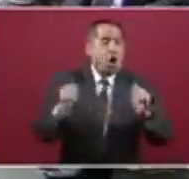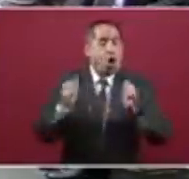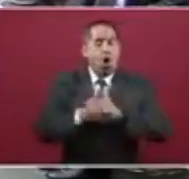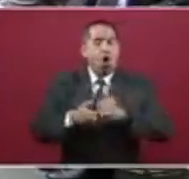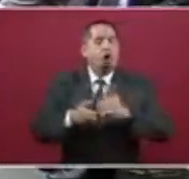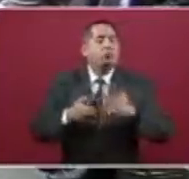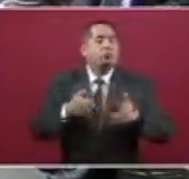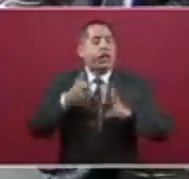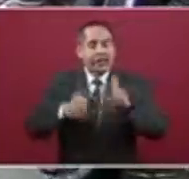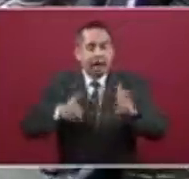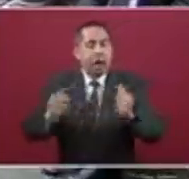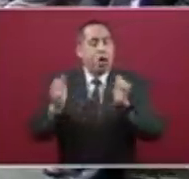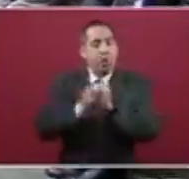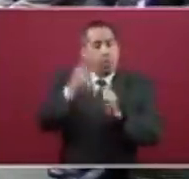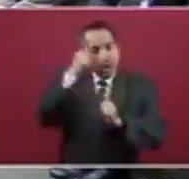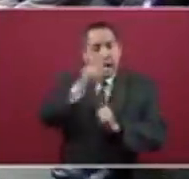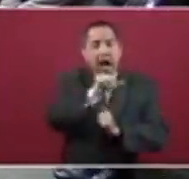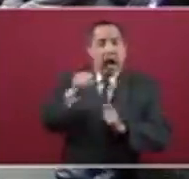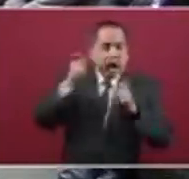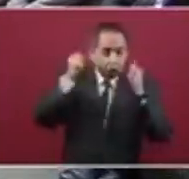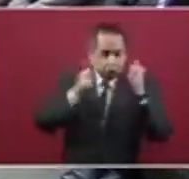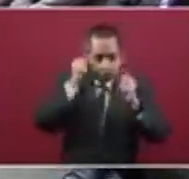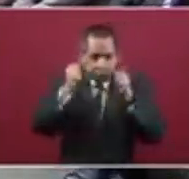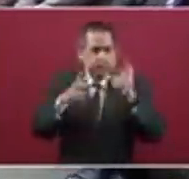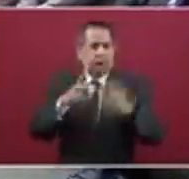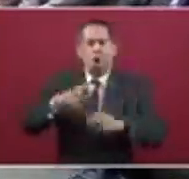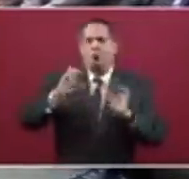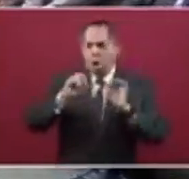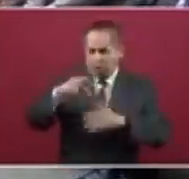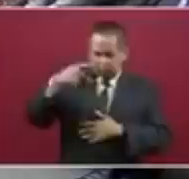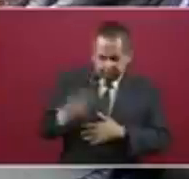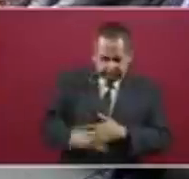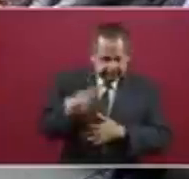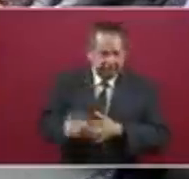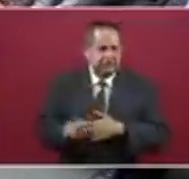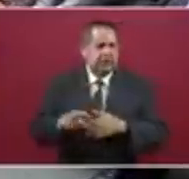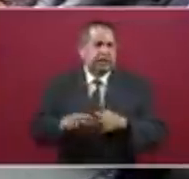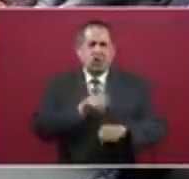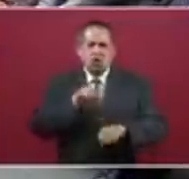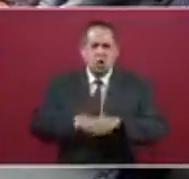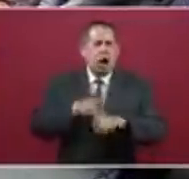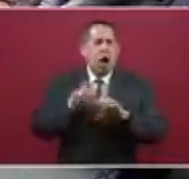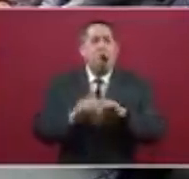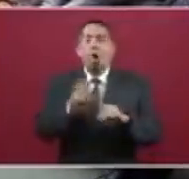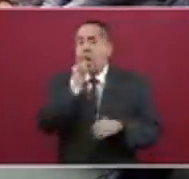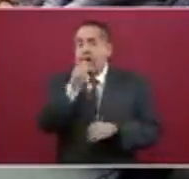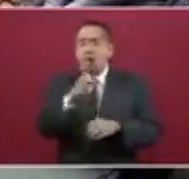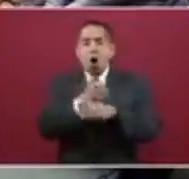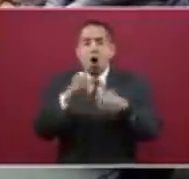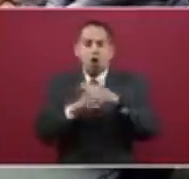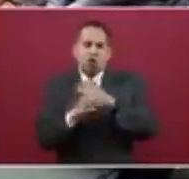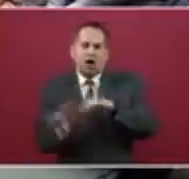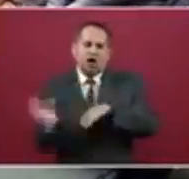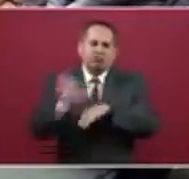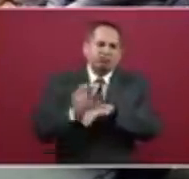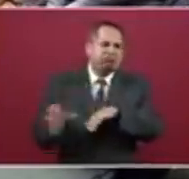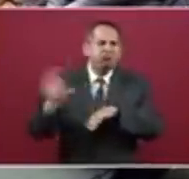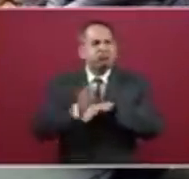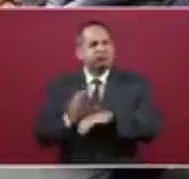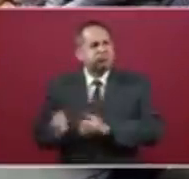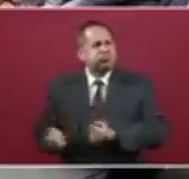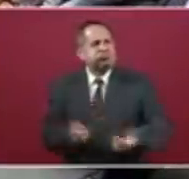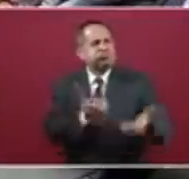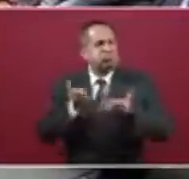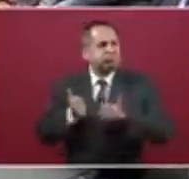turistas pasajeros nacionales y transporte de carga la inversión estimada